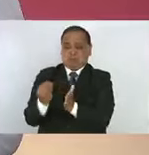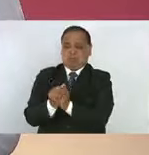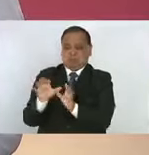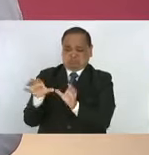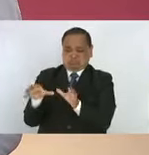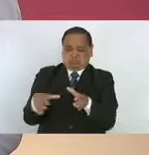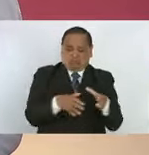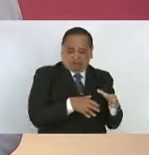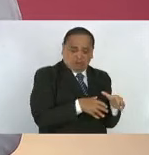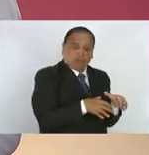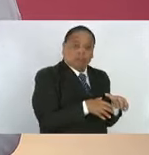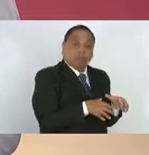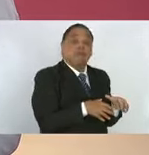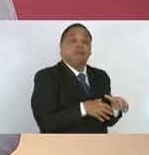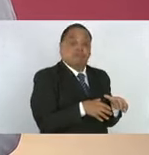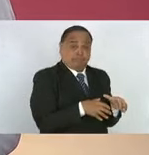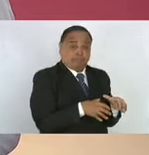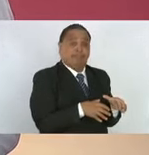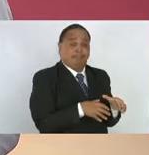Y